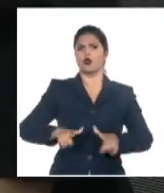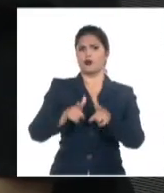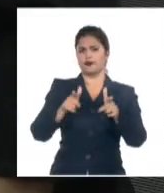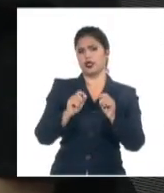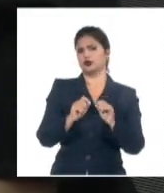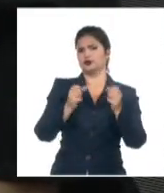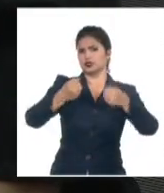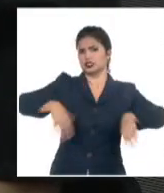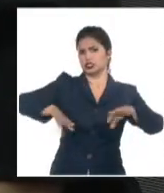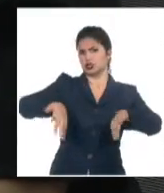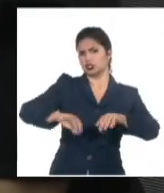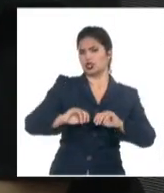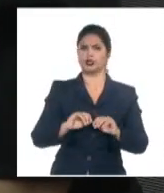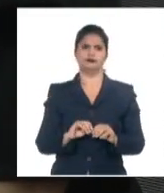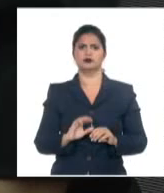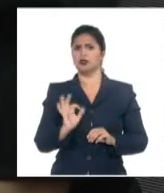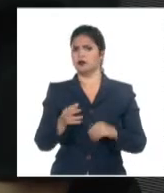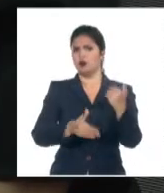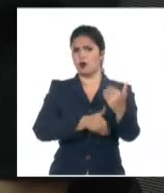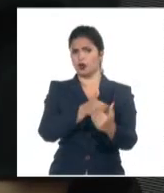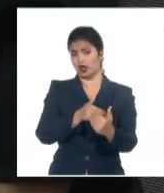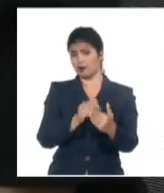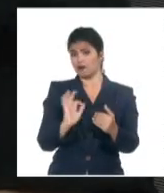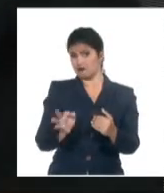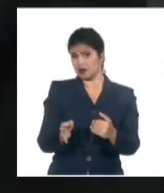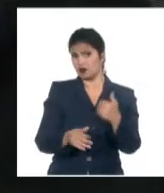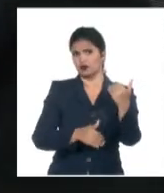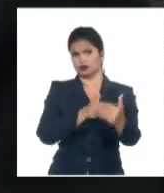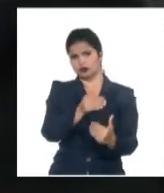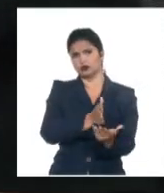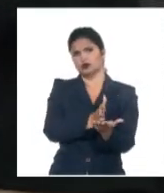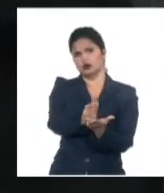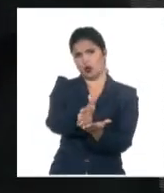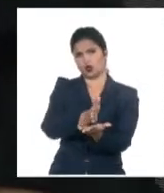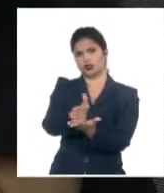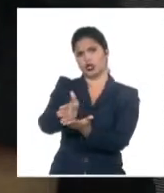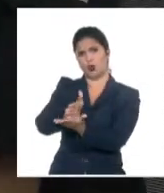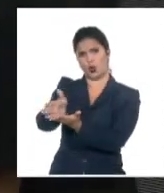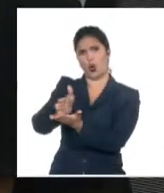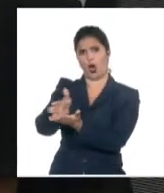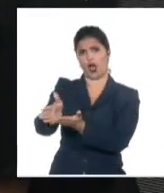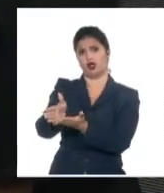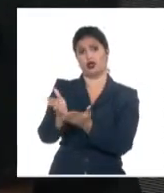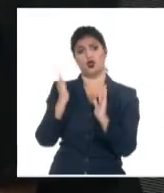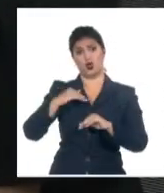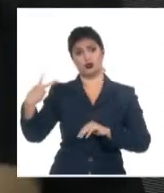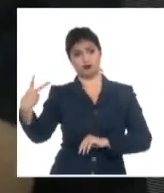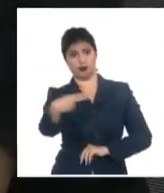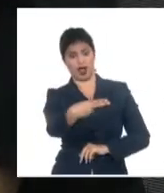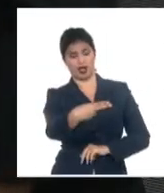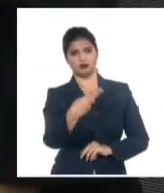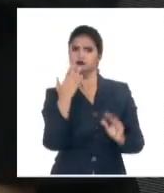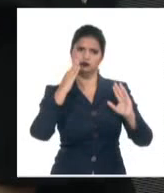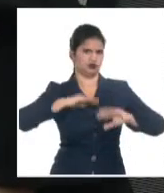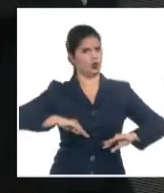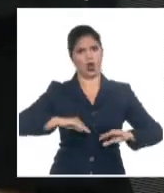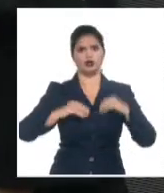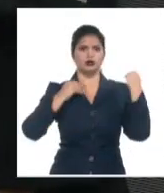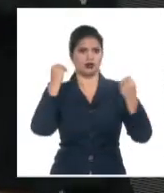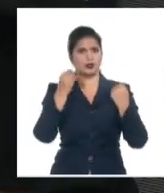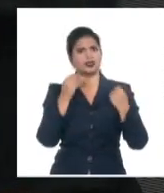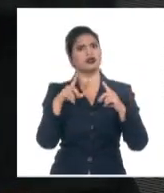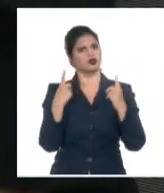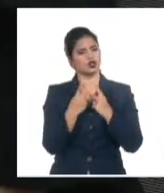problemas de los millones, pero también nos van ayudando a enderezar cosas para cuando estemos mejor tengamos también